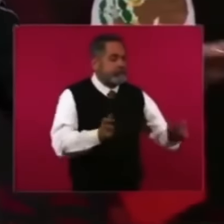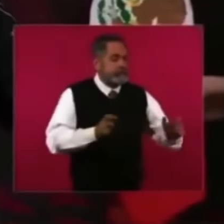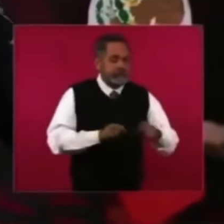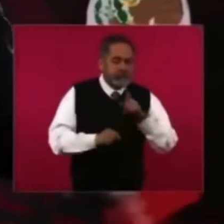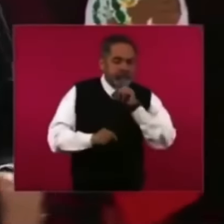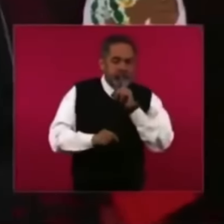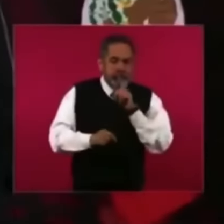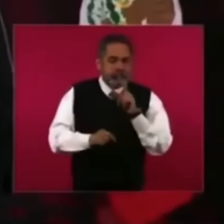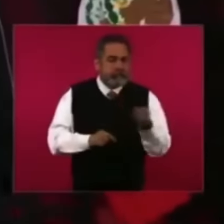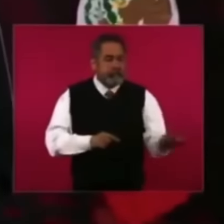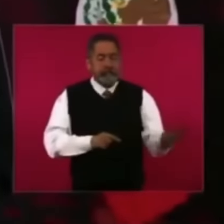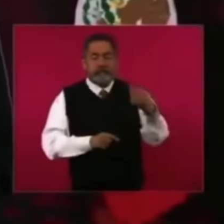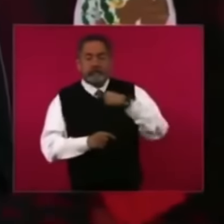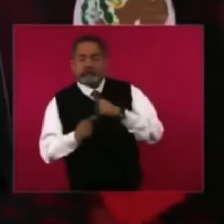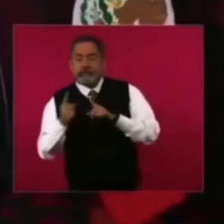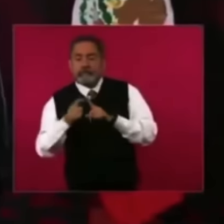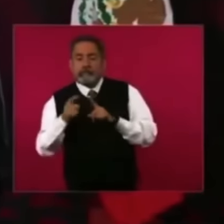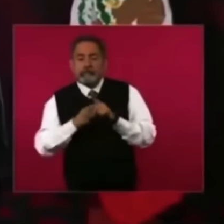había crítica.